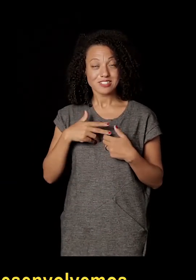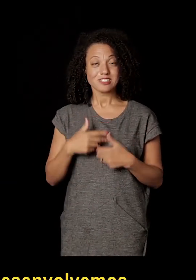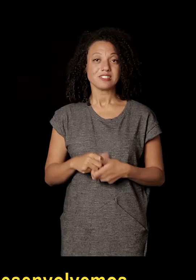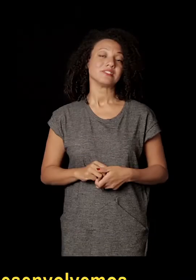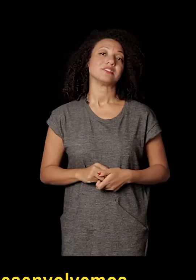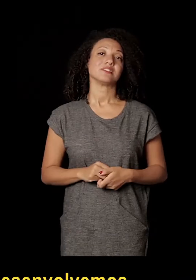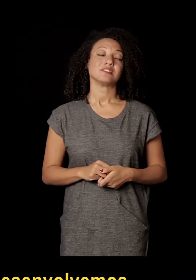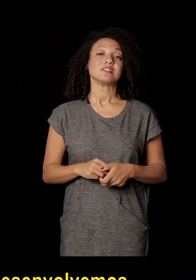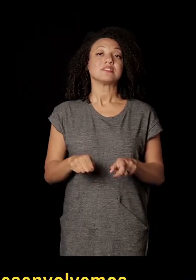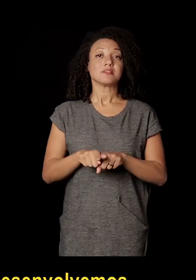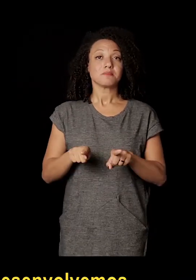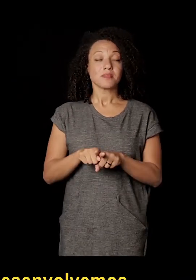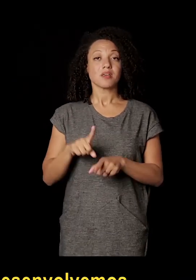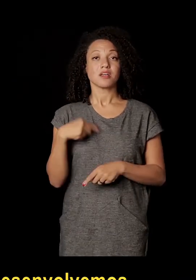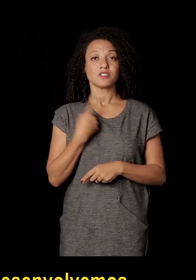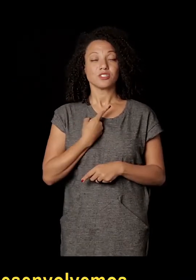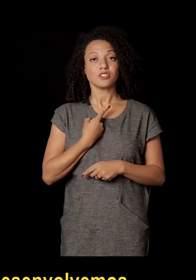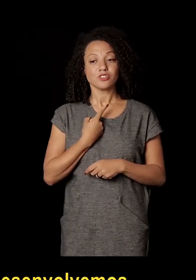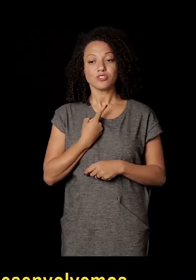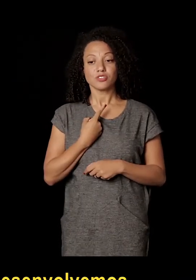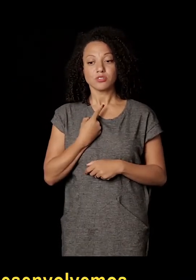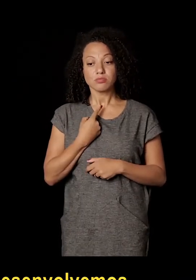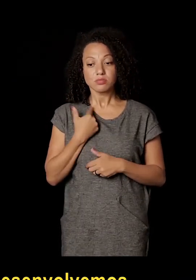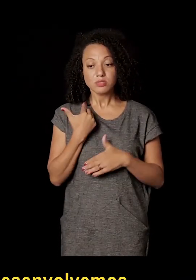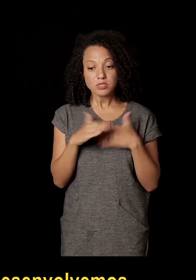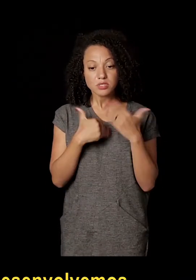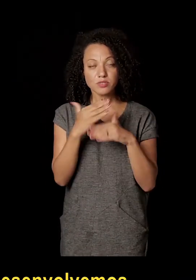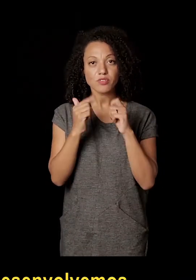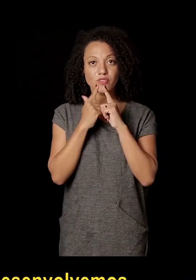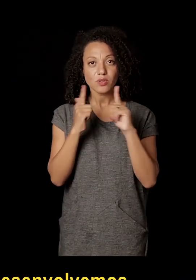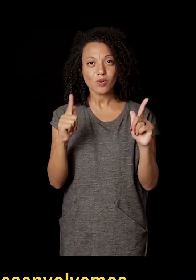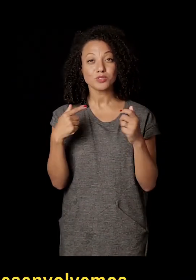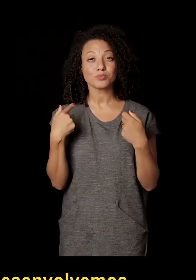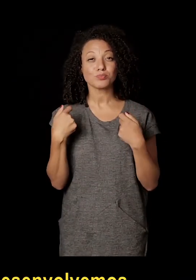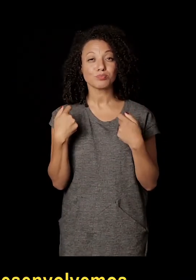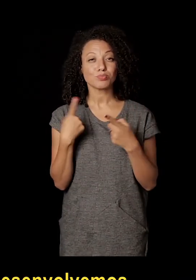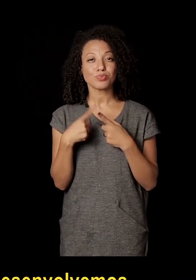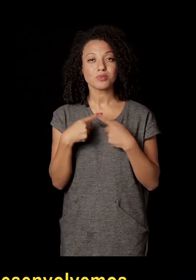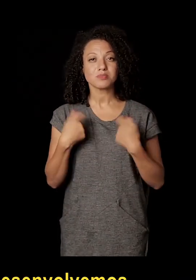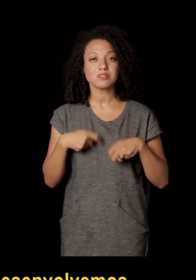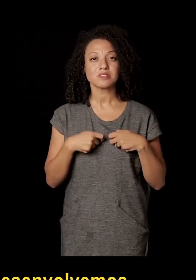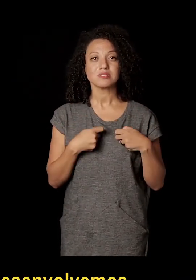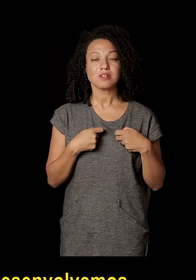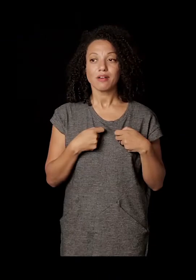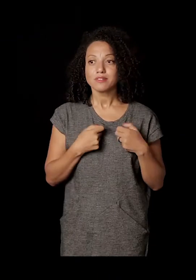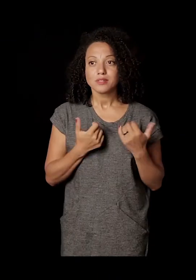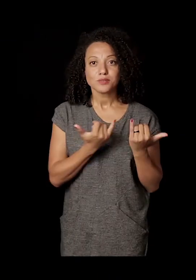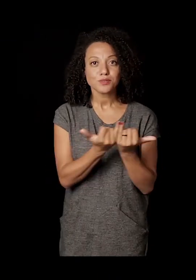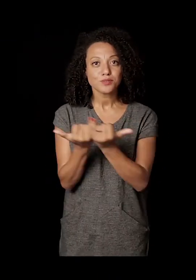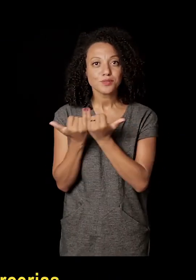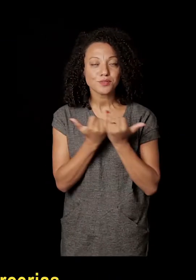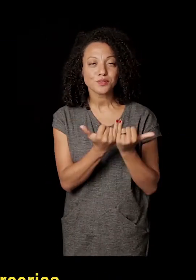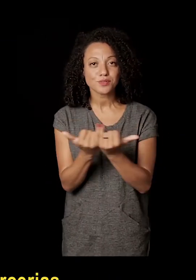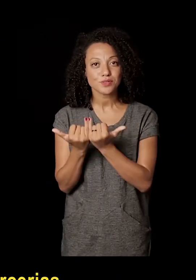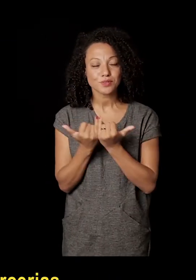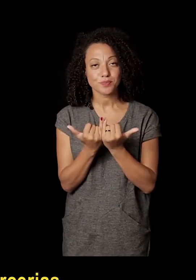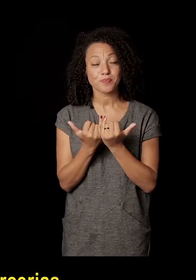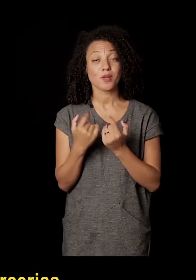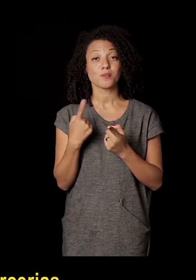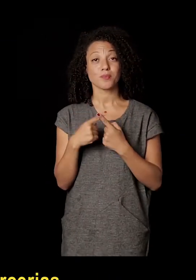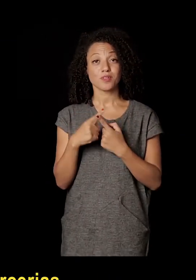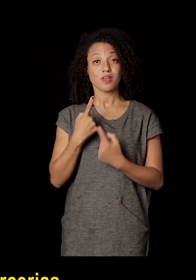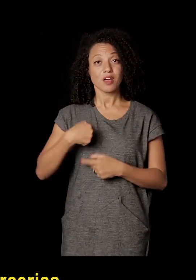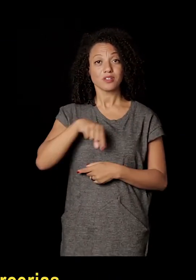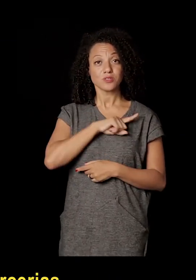allá y dice que desarrollamos el lenguaje porque necesitábamos contar chismes, porque